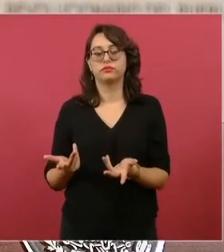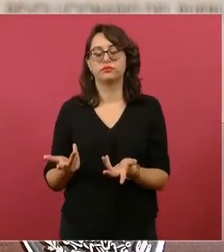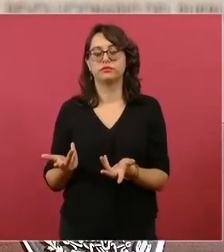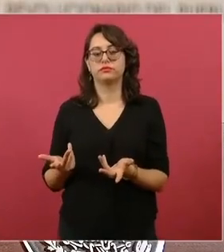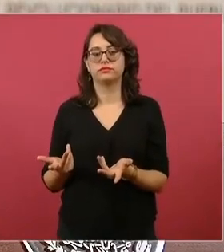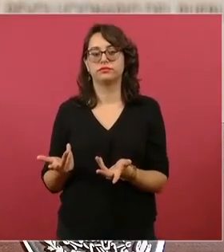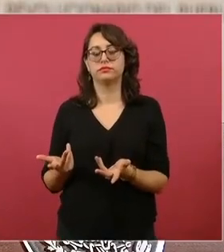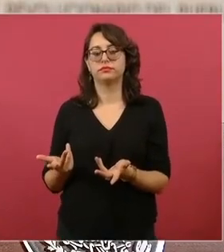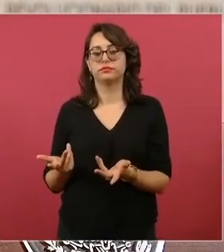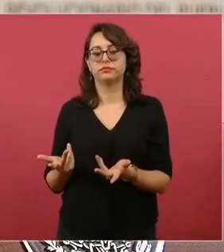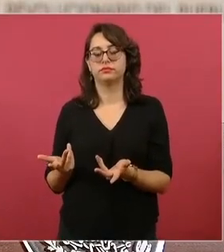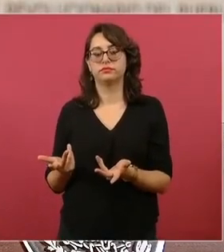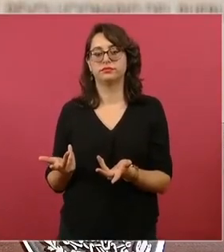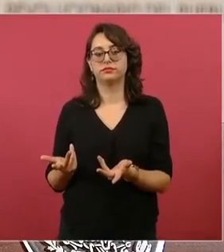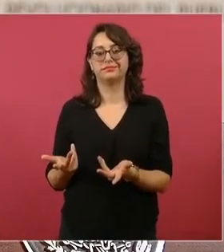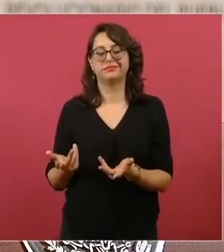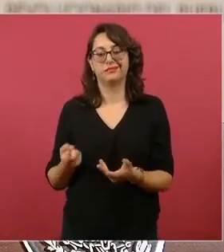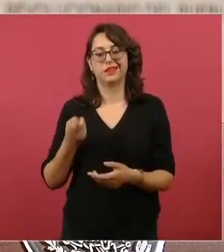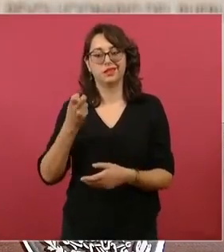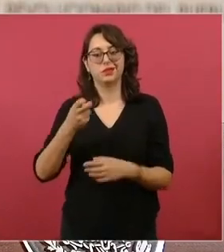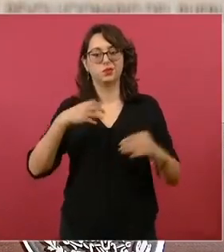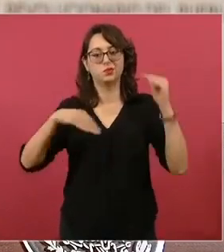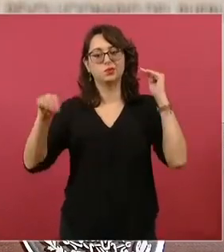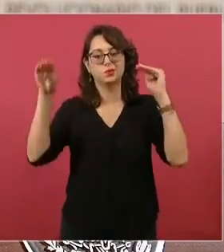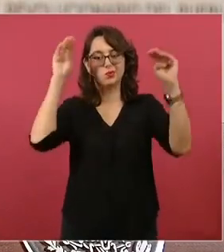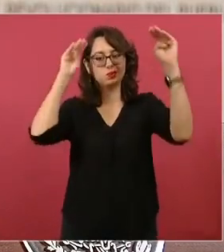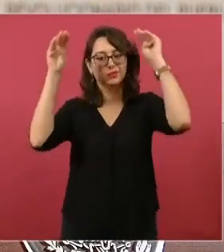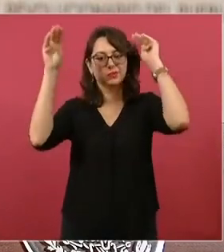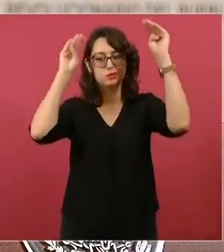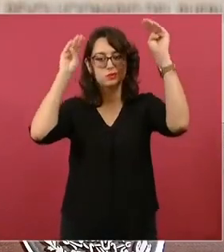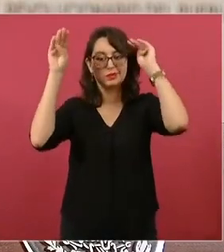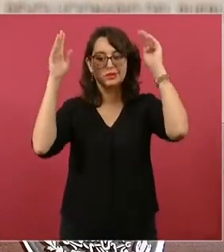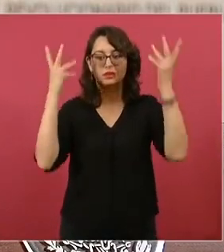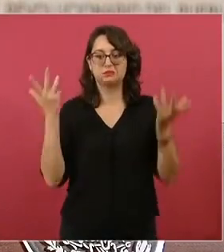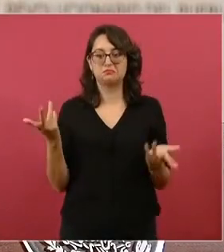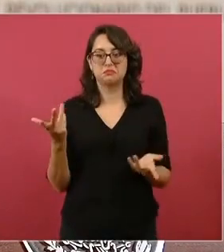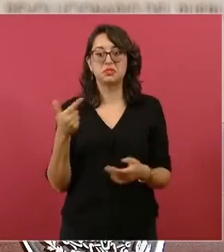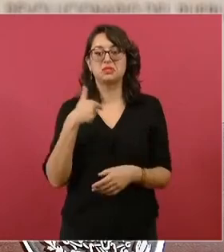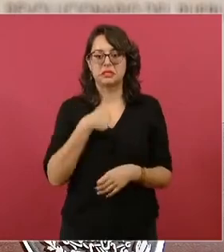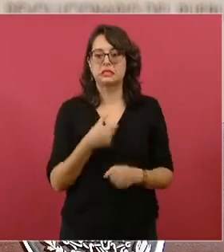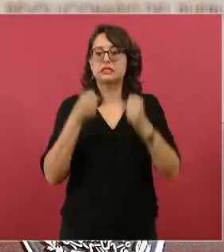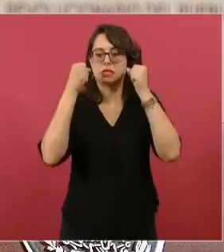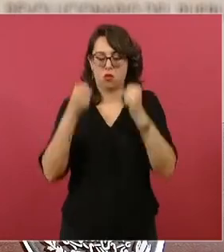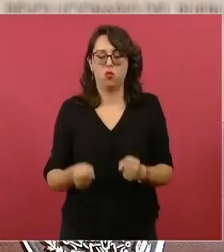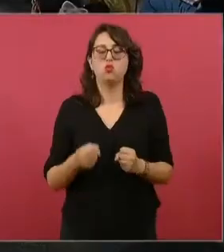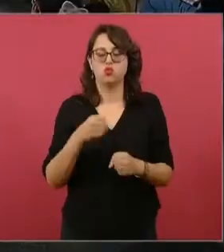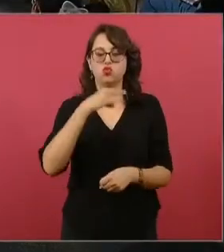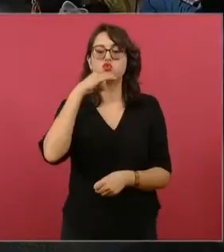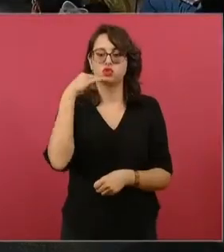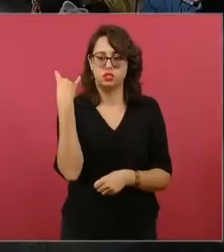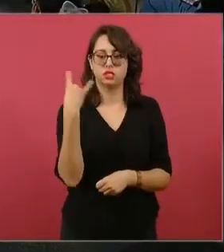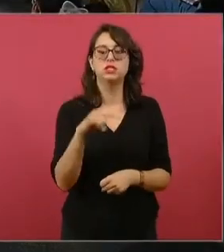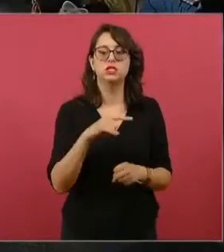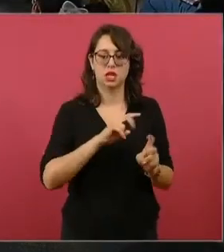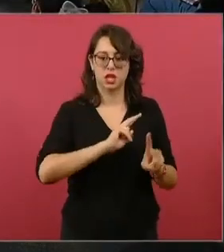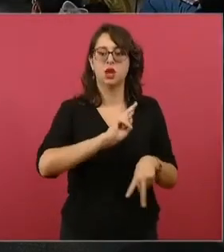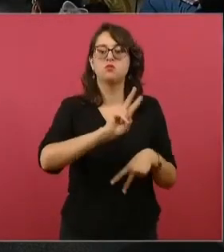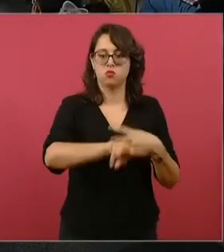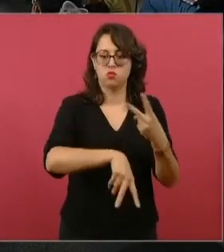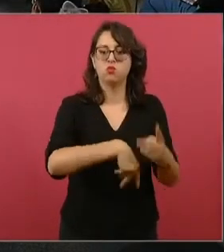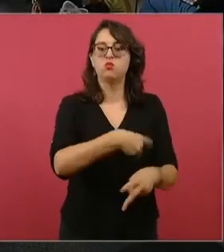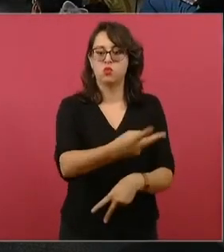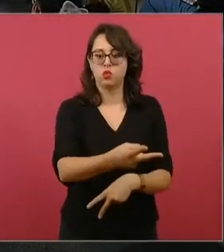y eso es lo que voy a hacer. Voy a Chile porque es un compromiso, son 50 años